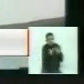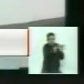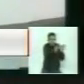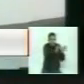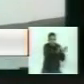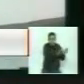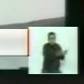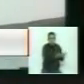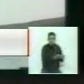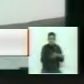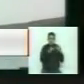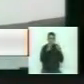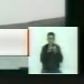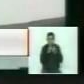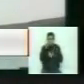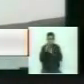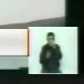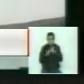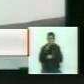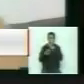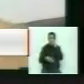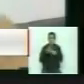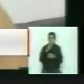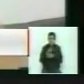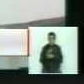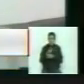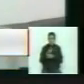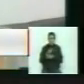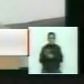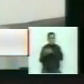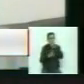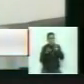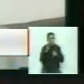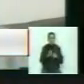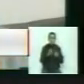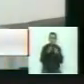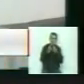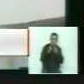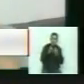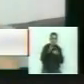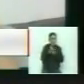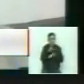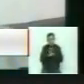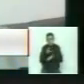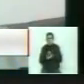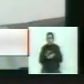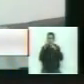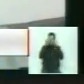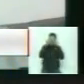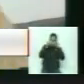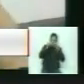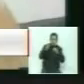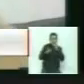rastreadores, que es un grupo que está formando en todo el mundo, para que vayan preguntando, entrevistando, dando consejos, educando a la